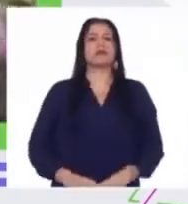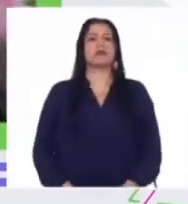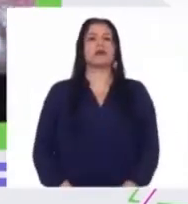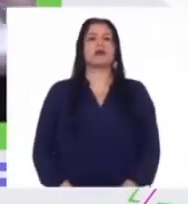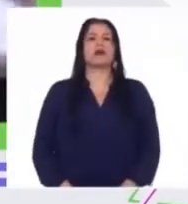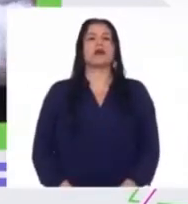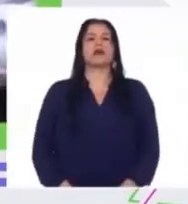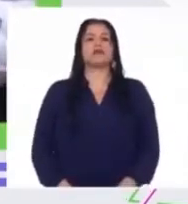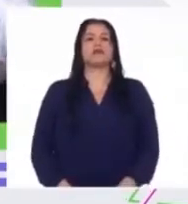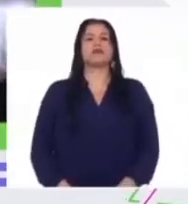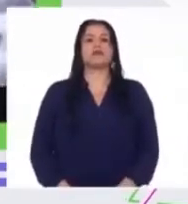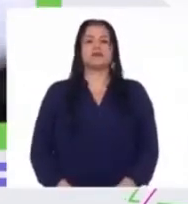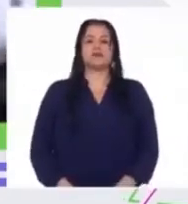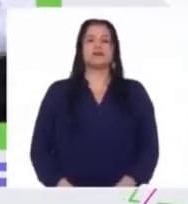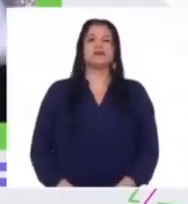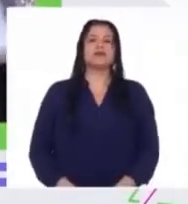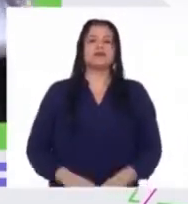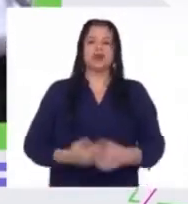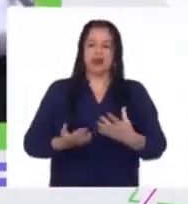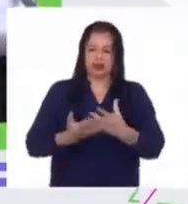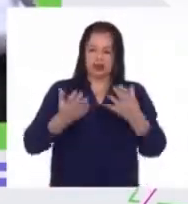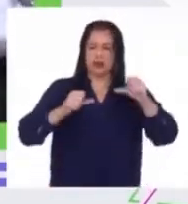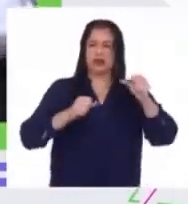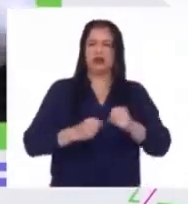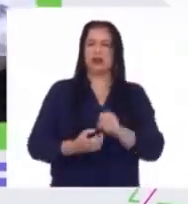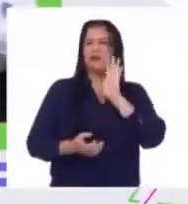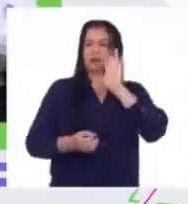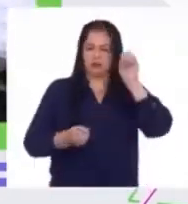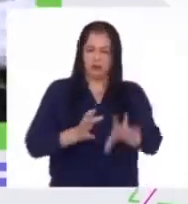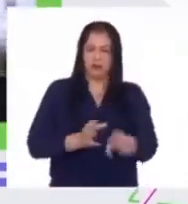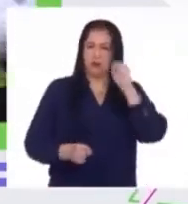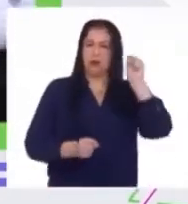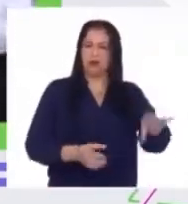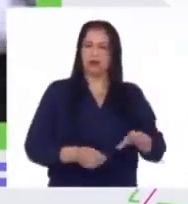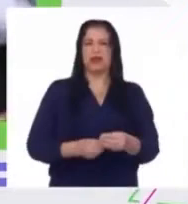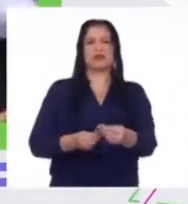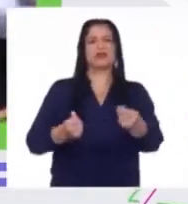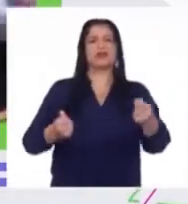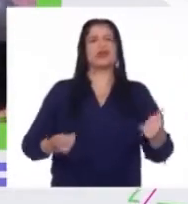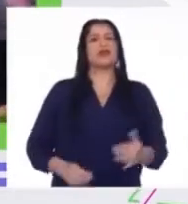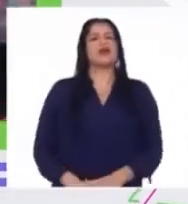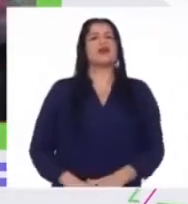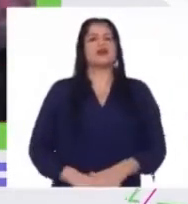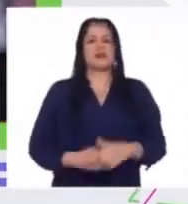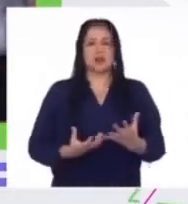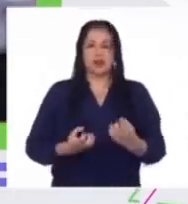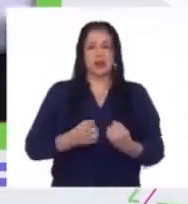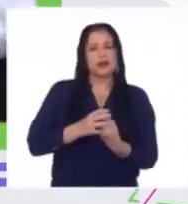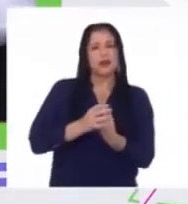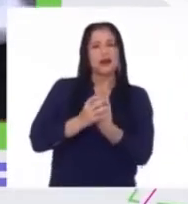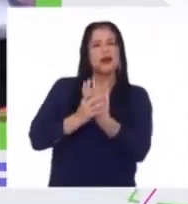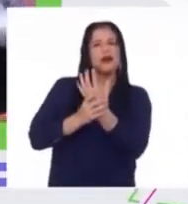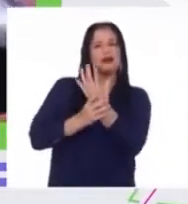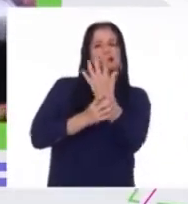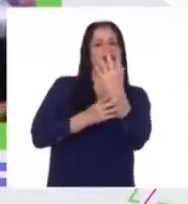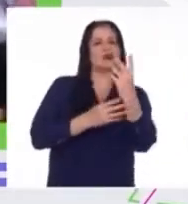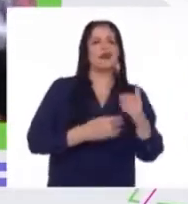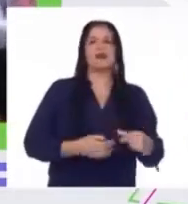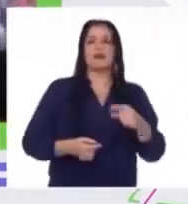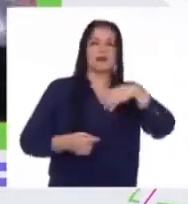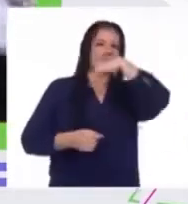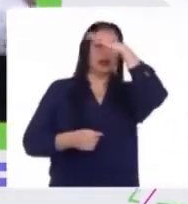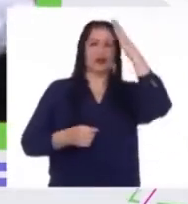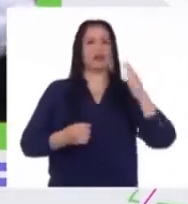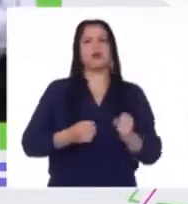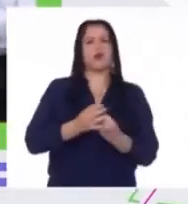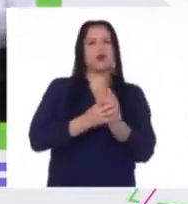mala hierba, bótala ya, sobre la arena, sacarla ya. Si es que retoñará, pero ya